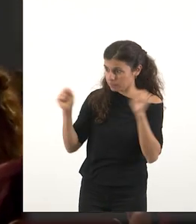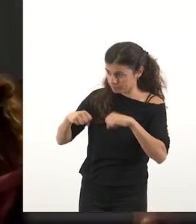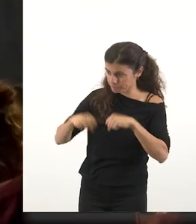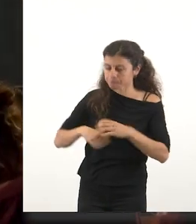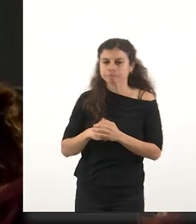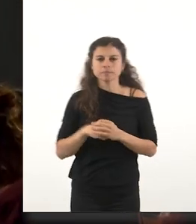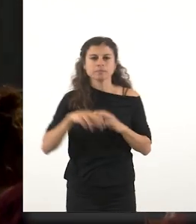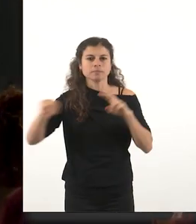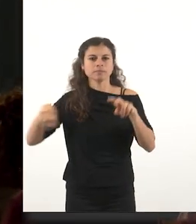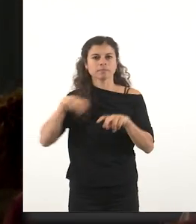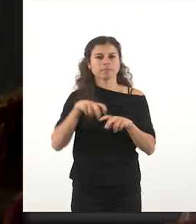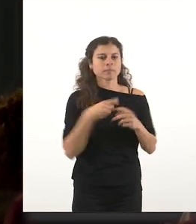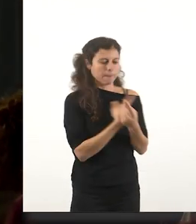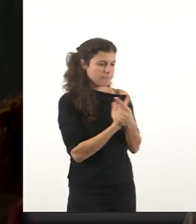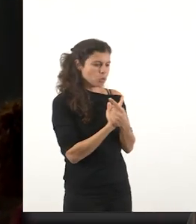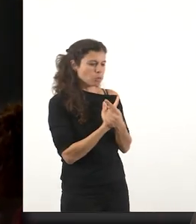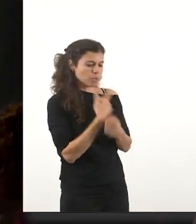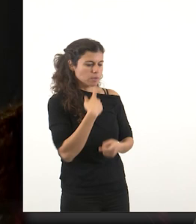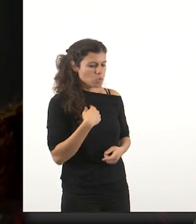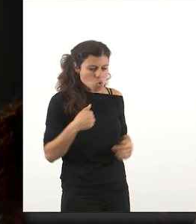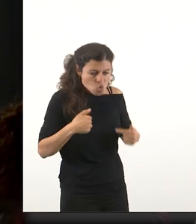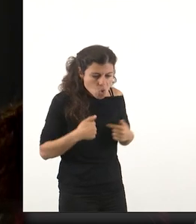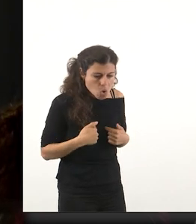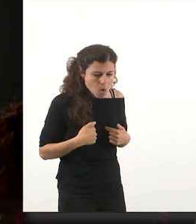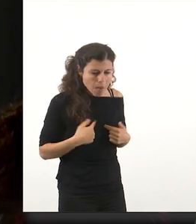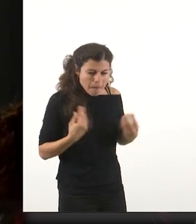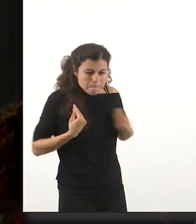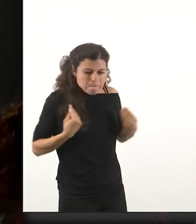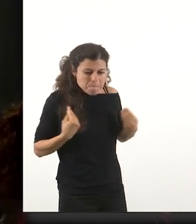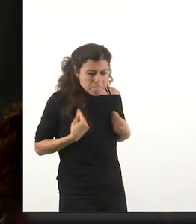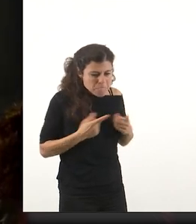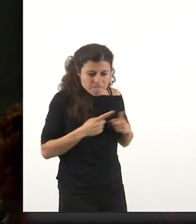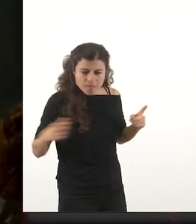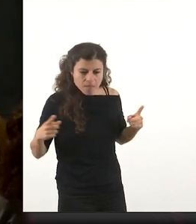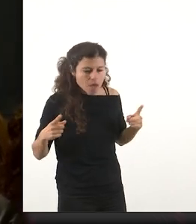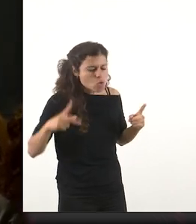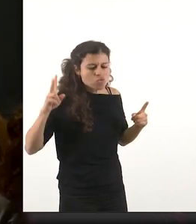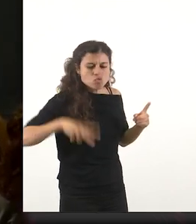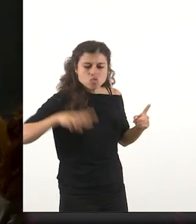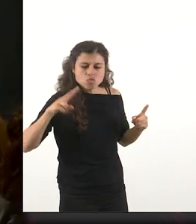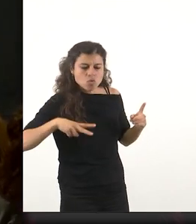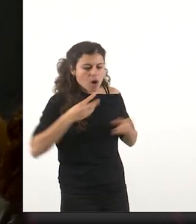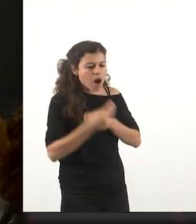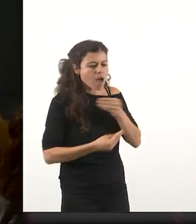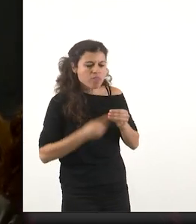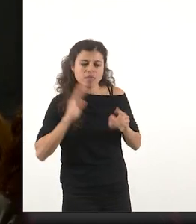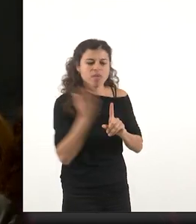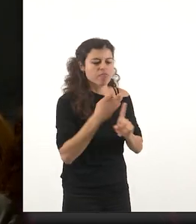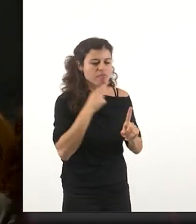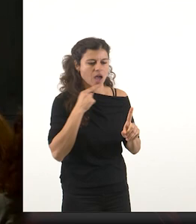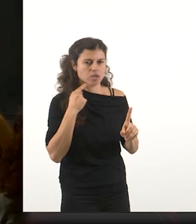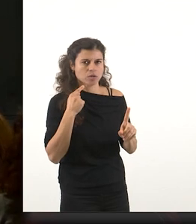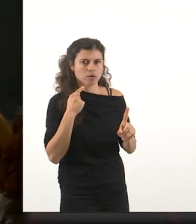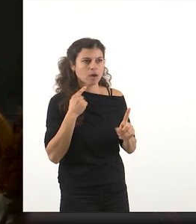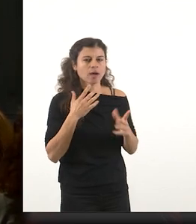dice, yo, en mi puta vida, haría algo por hacerte daño, yo asumí en ese momento, en mitad de los